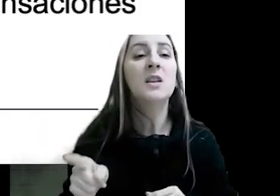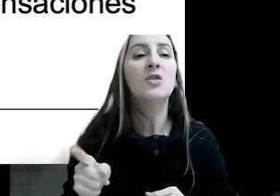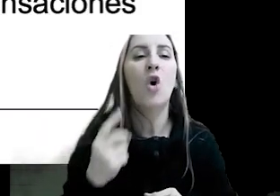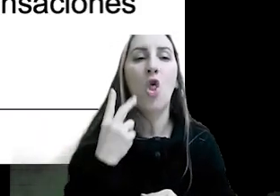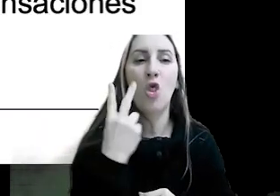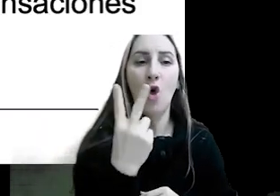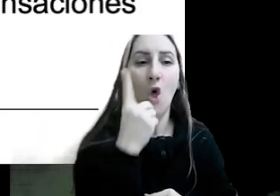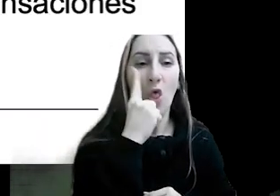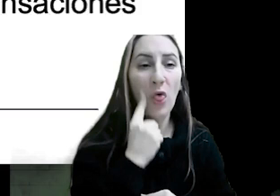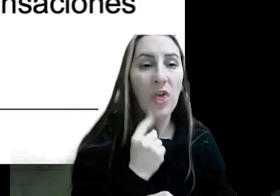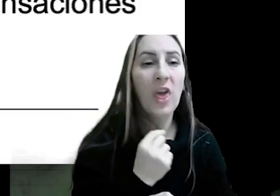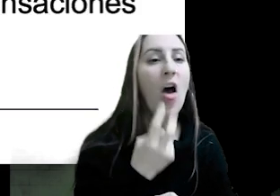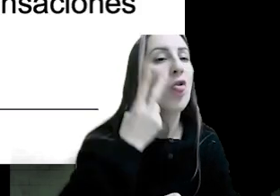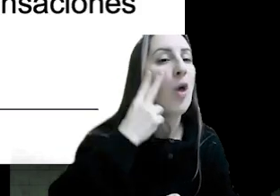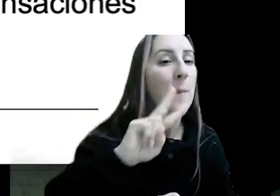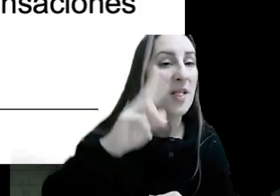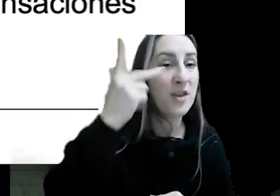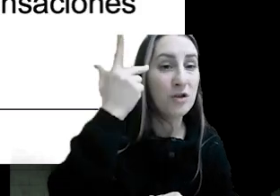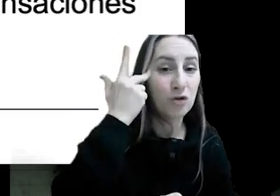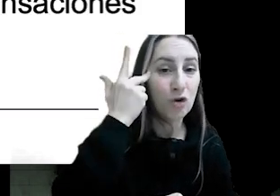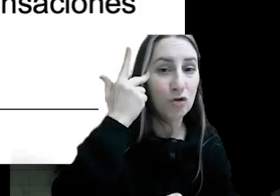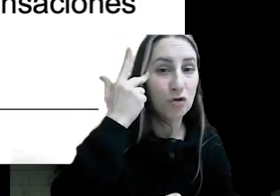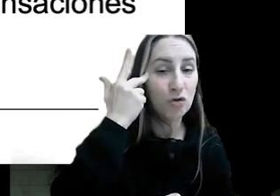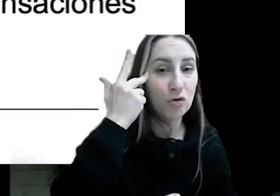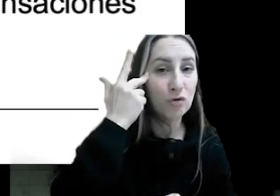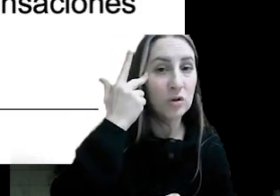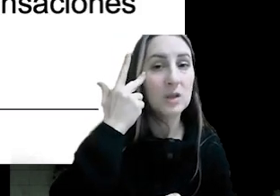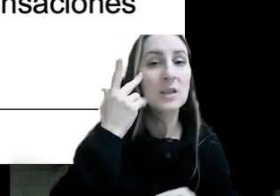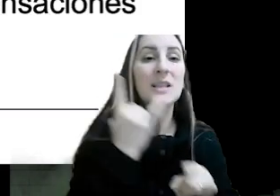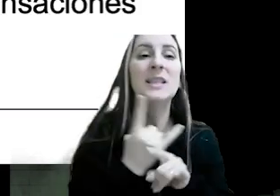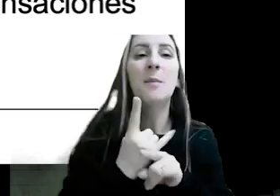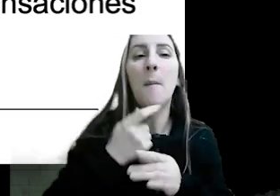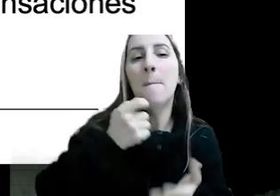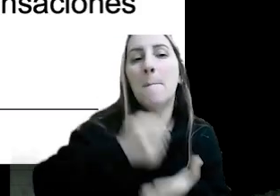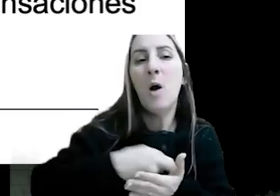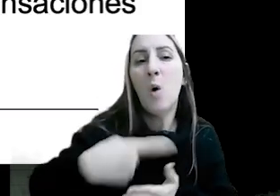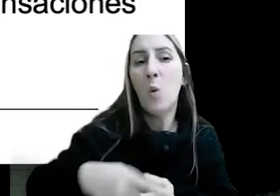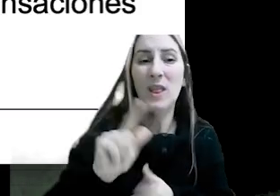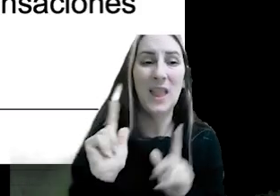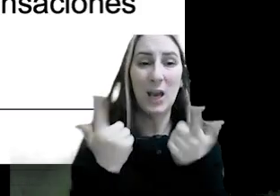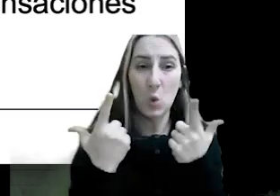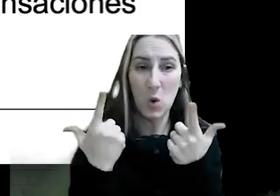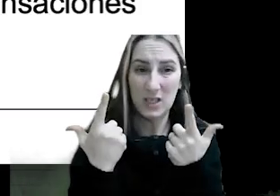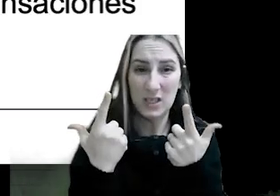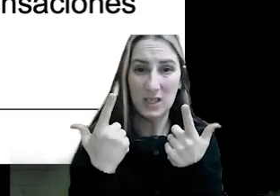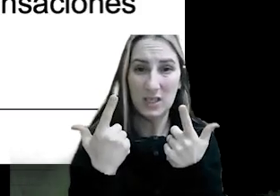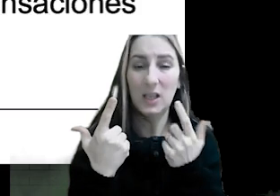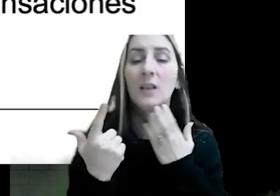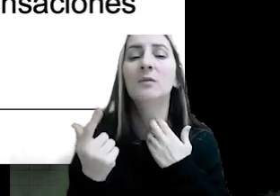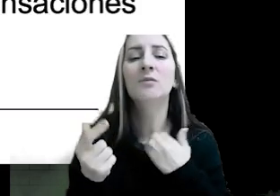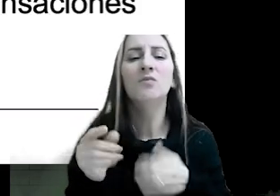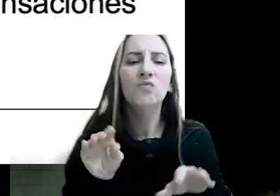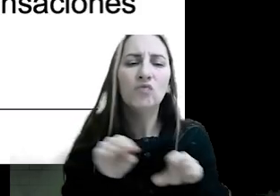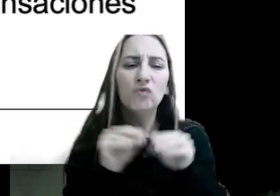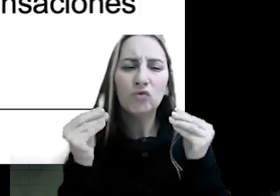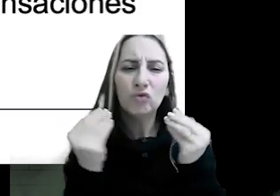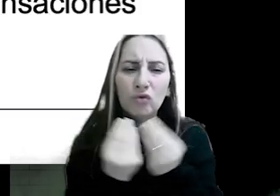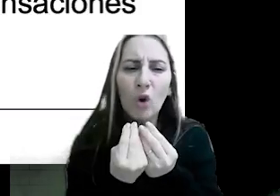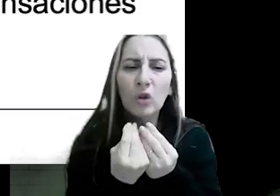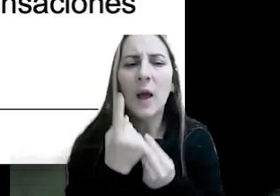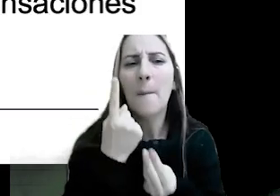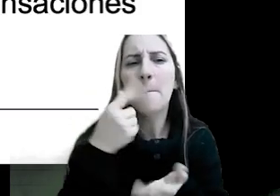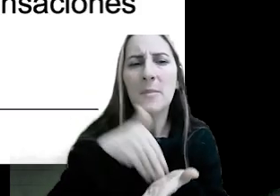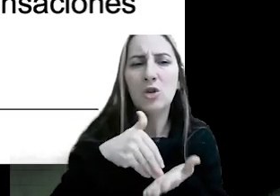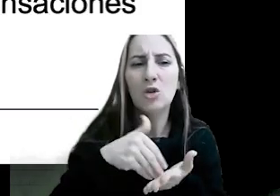del año 2018. Siempre incluye pagos a cuentas inexistentes que arrojan un total acá más arriba del